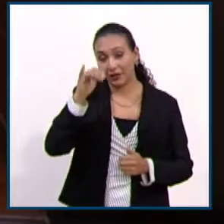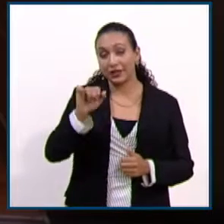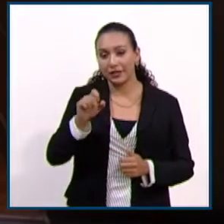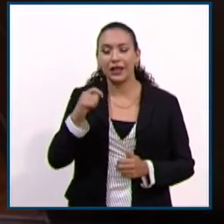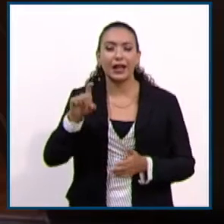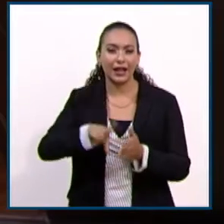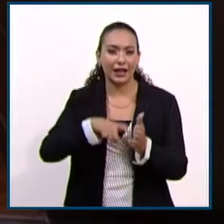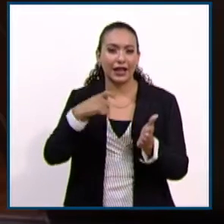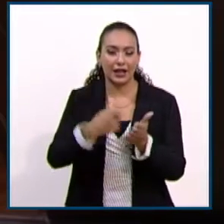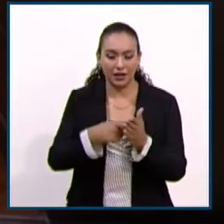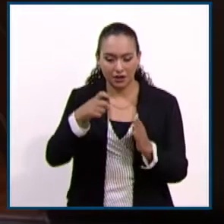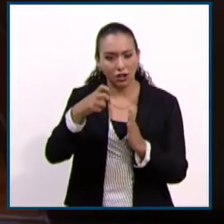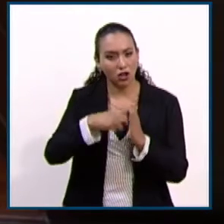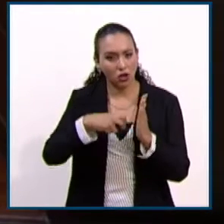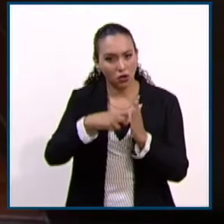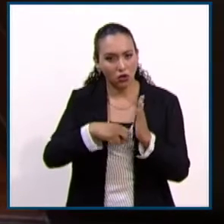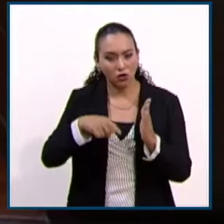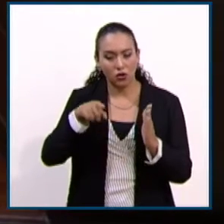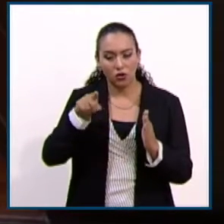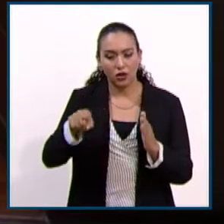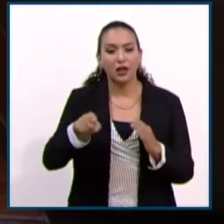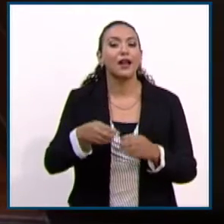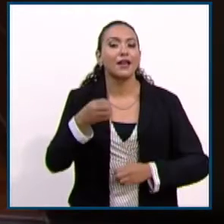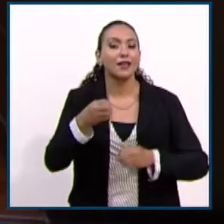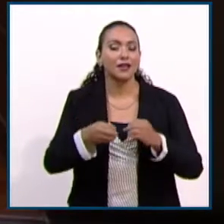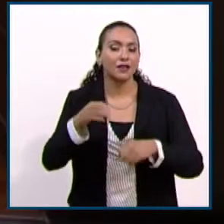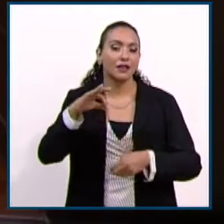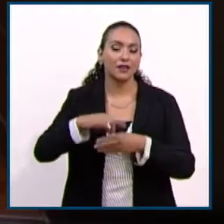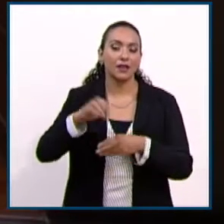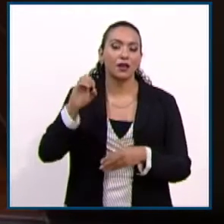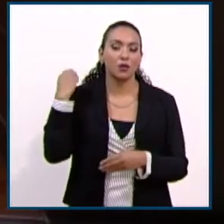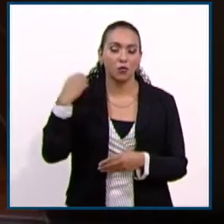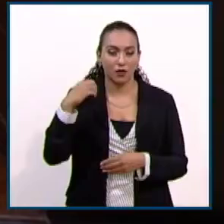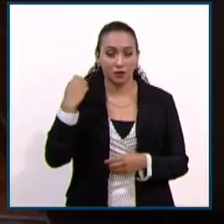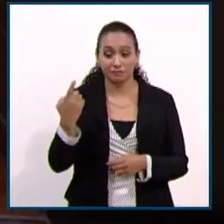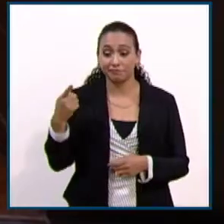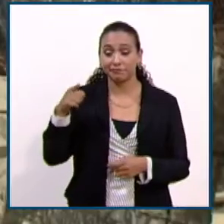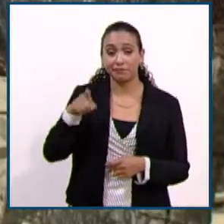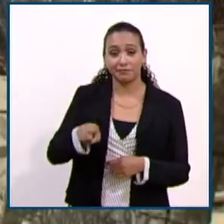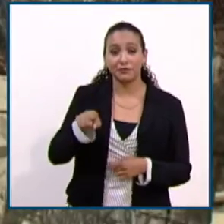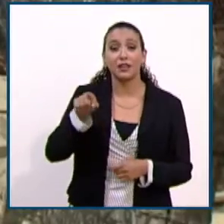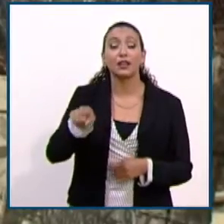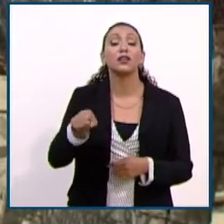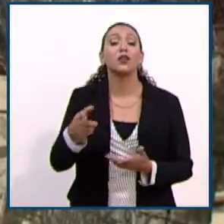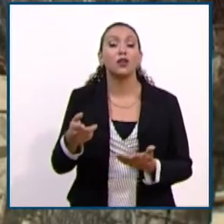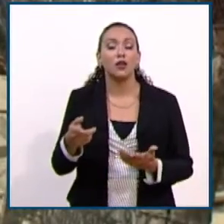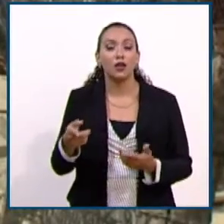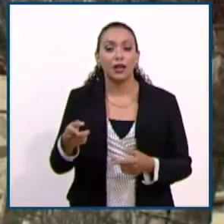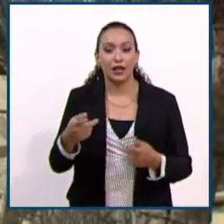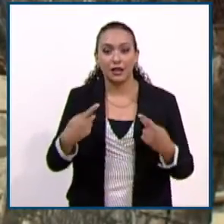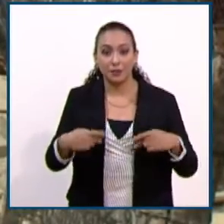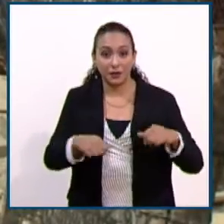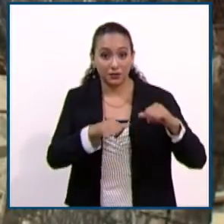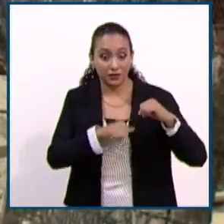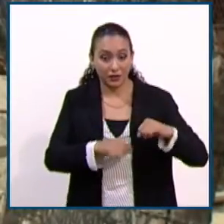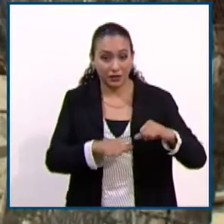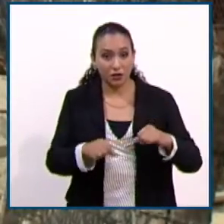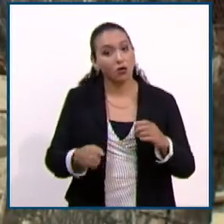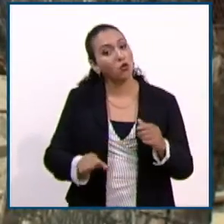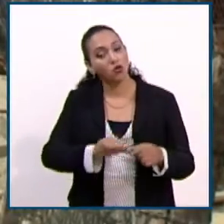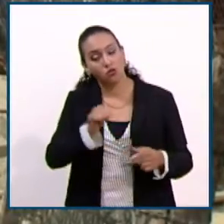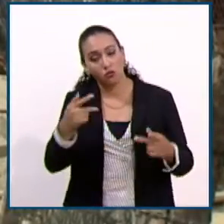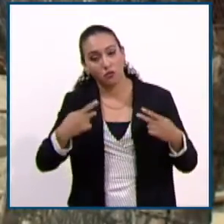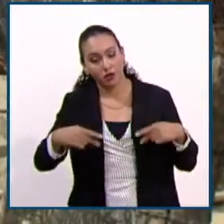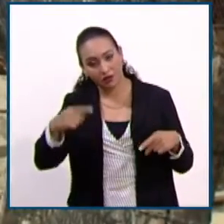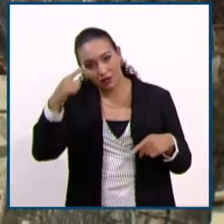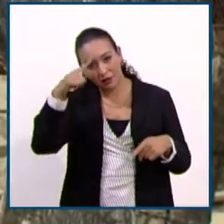Jalapa, que modificó el fallo del Tribunal Electoral de Oaxaca y ordenó restituir en el ejercicio de su cargo a una persona como